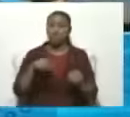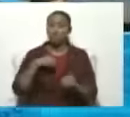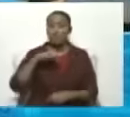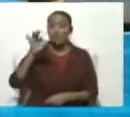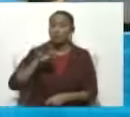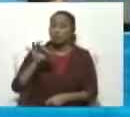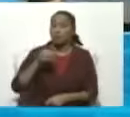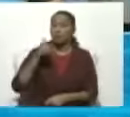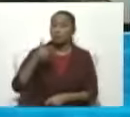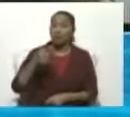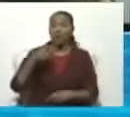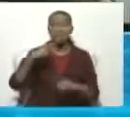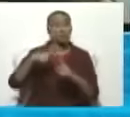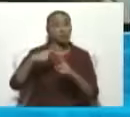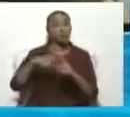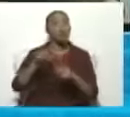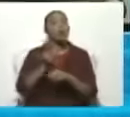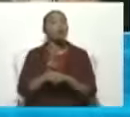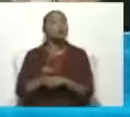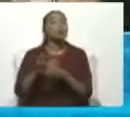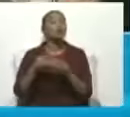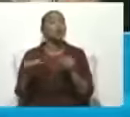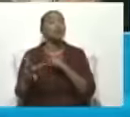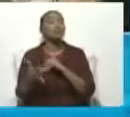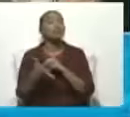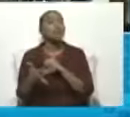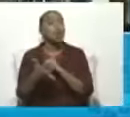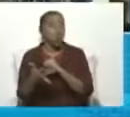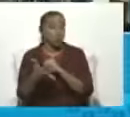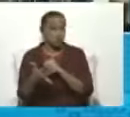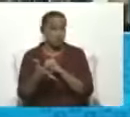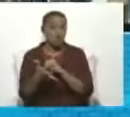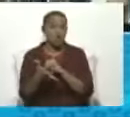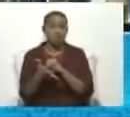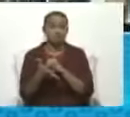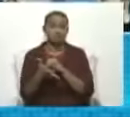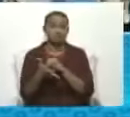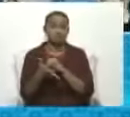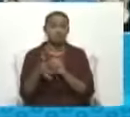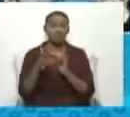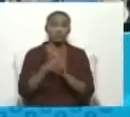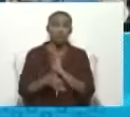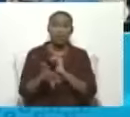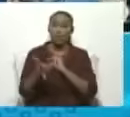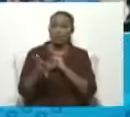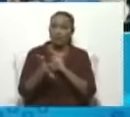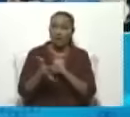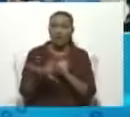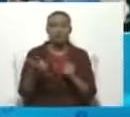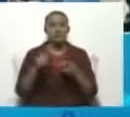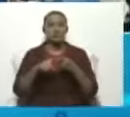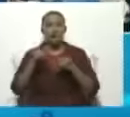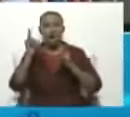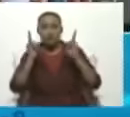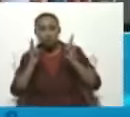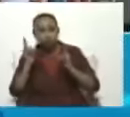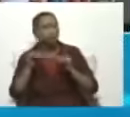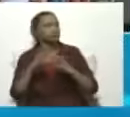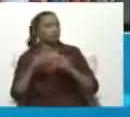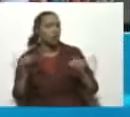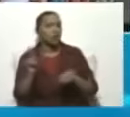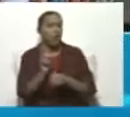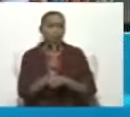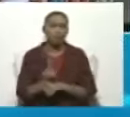usando toda la tecnología móvil, fija y satelital. Y teníamos un 2%